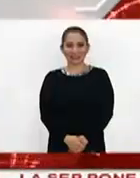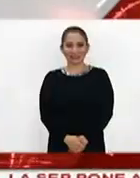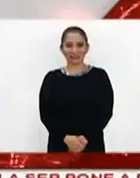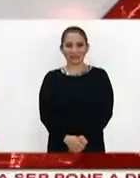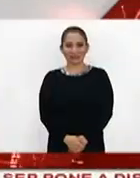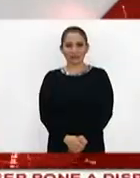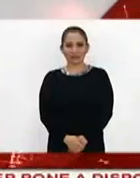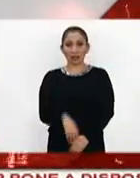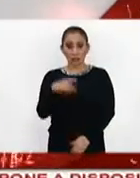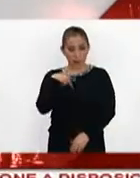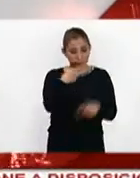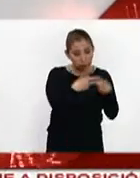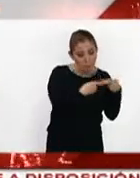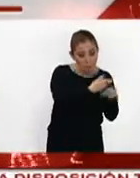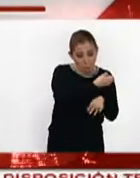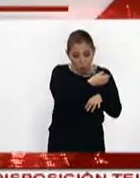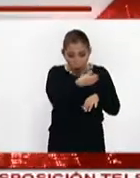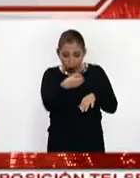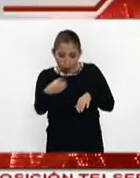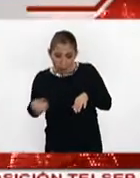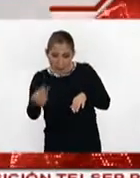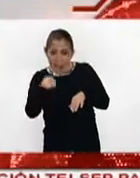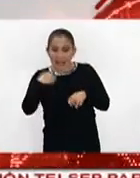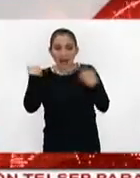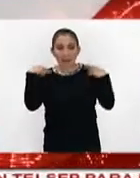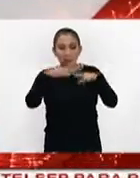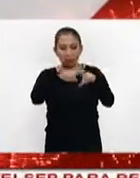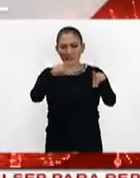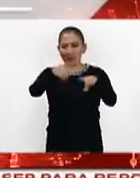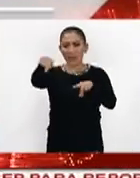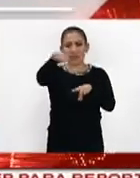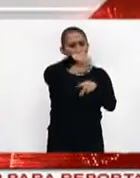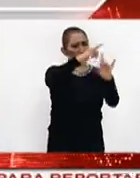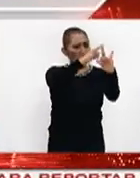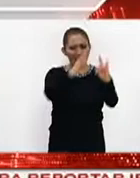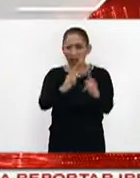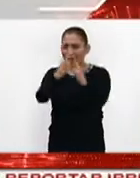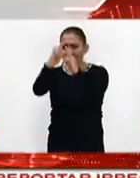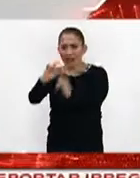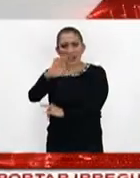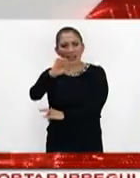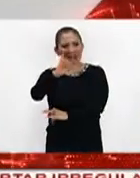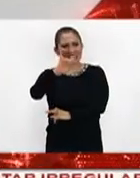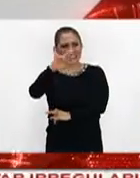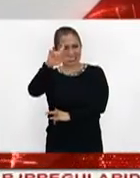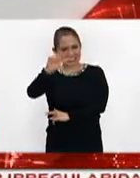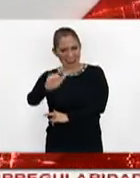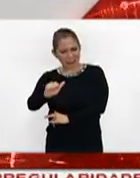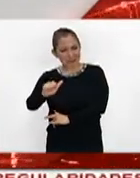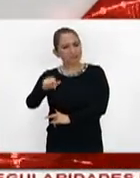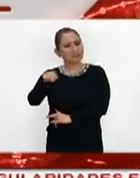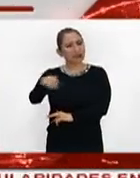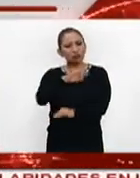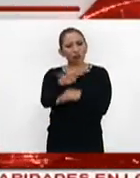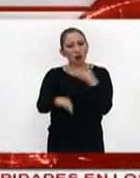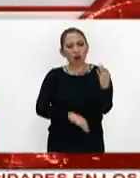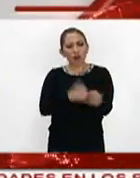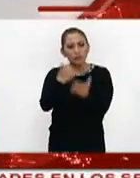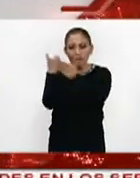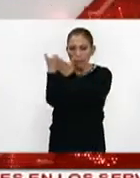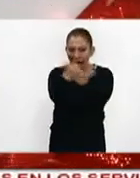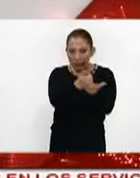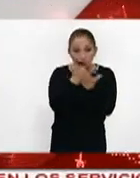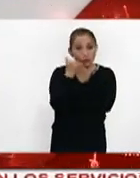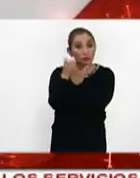Con organización, con representantes en todas las casillas y que todos